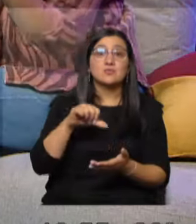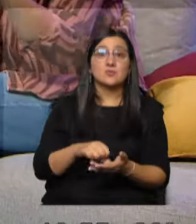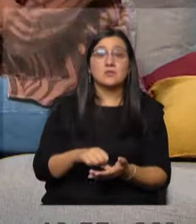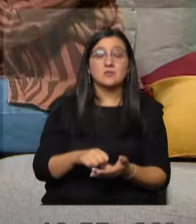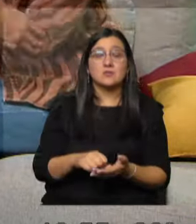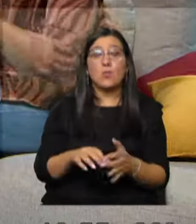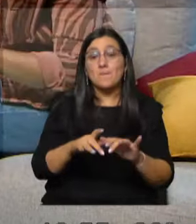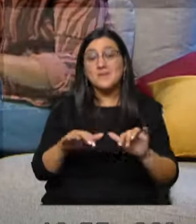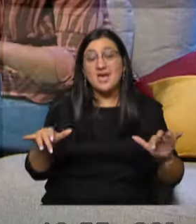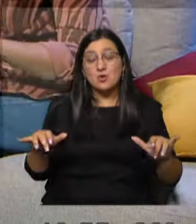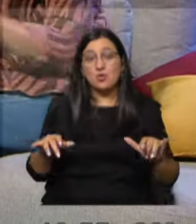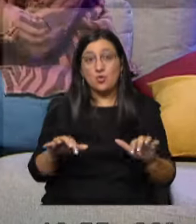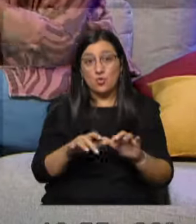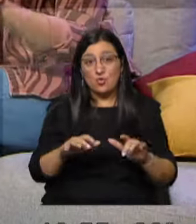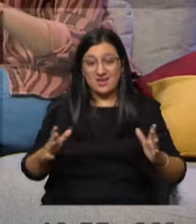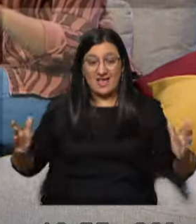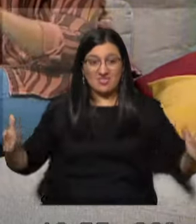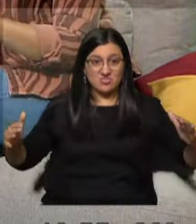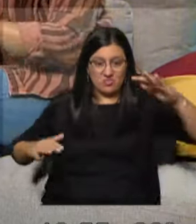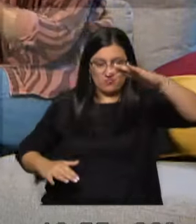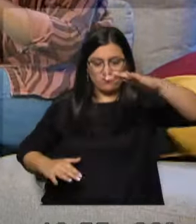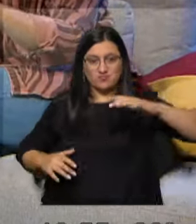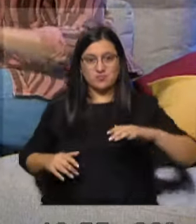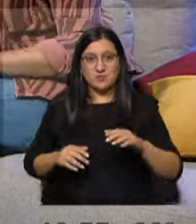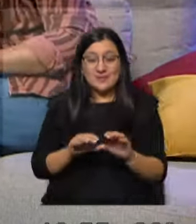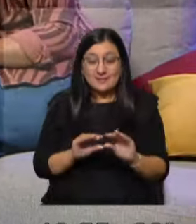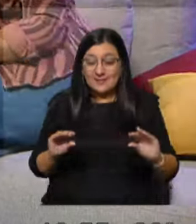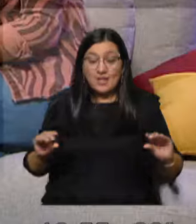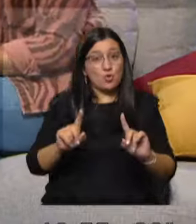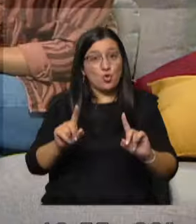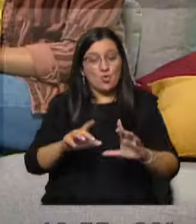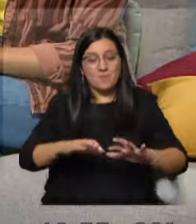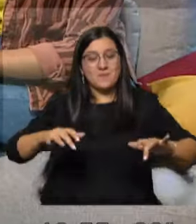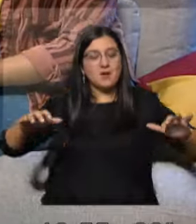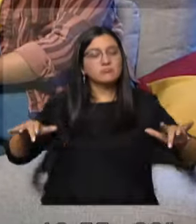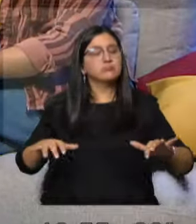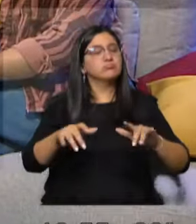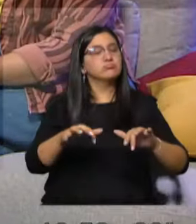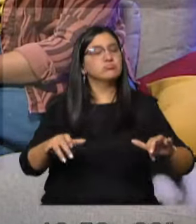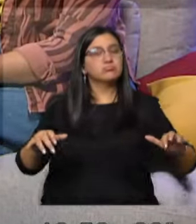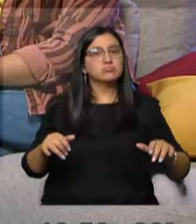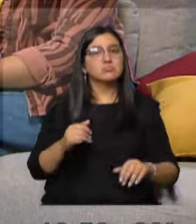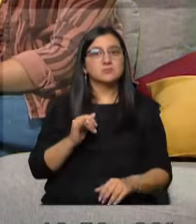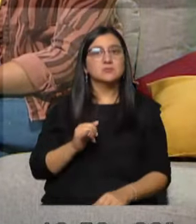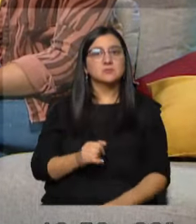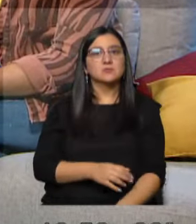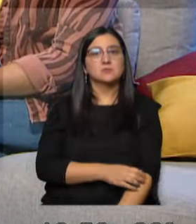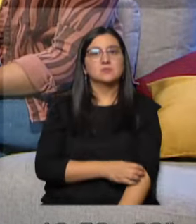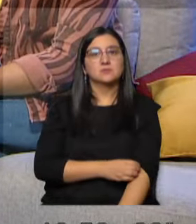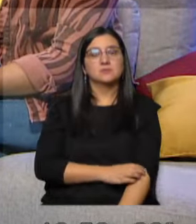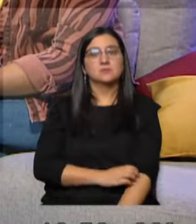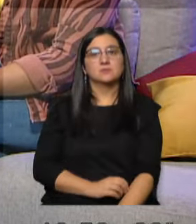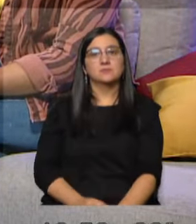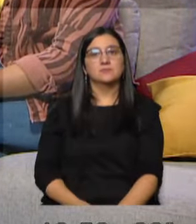los clásicos. Un piano. No, un teclado. No, teclado no. Un piano. Estoy segura que hay mucha gente, porque el piano es una cosa que te querés hacer, es un